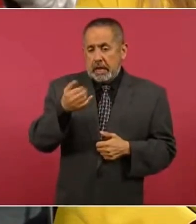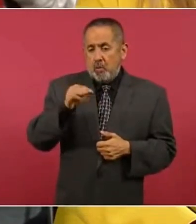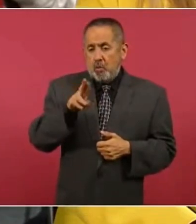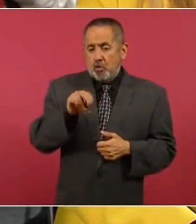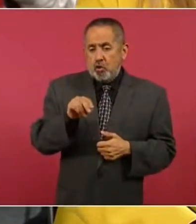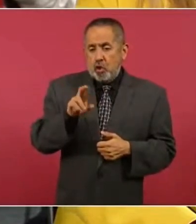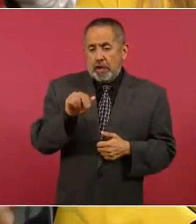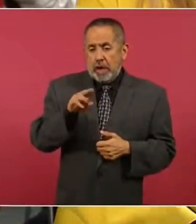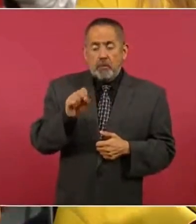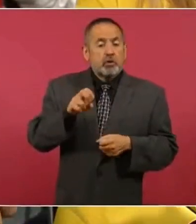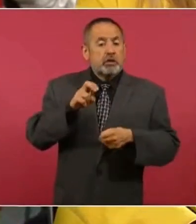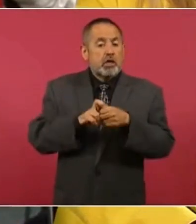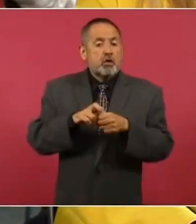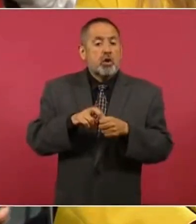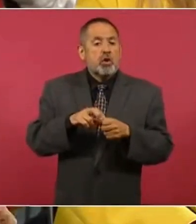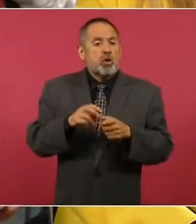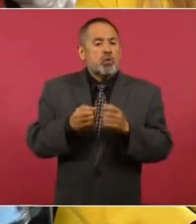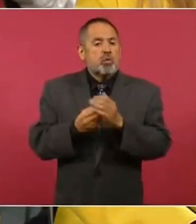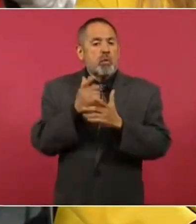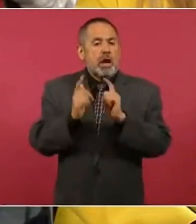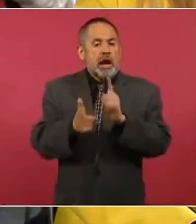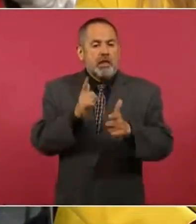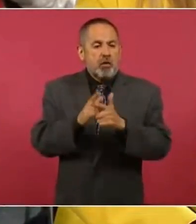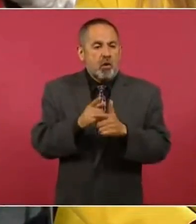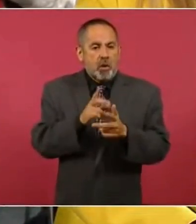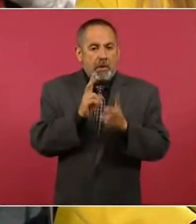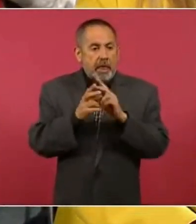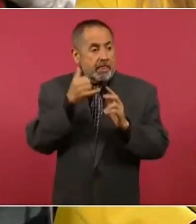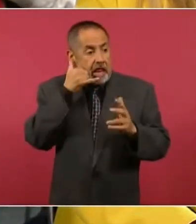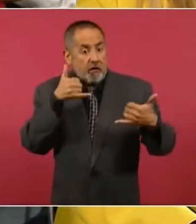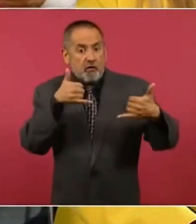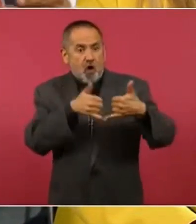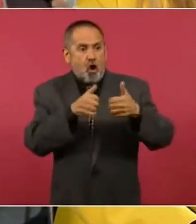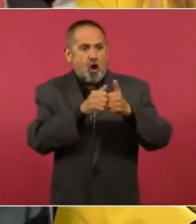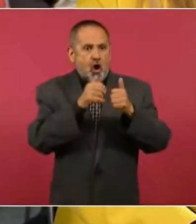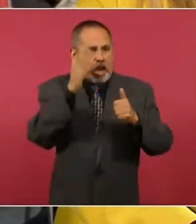Laredo, pues habla por teléfono con el líder criminal de un cártel.